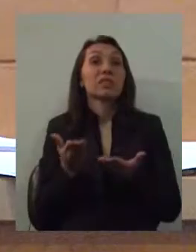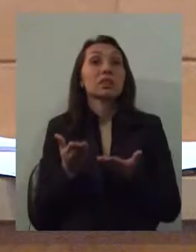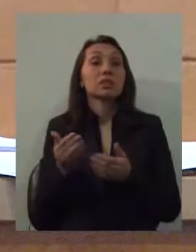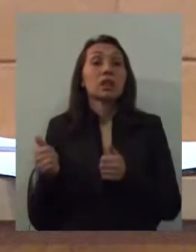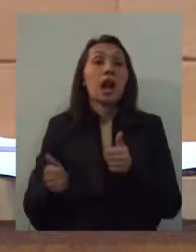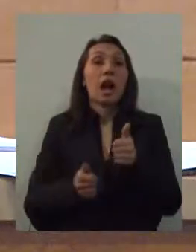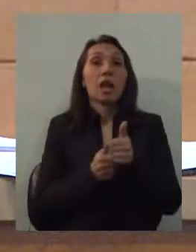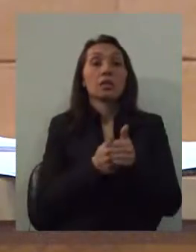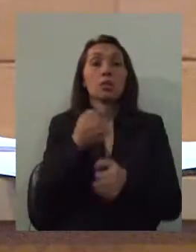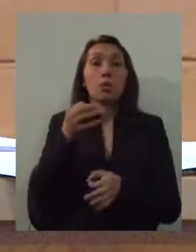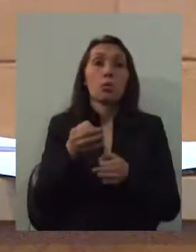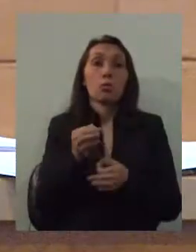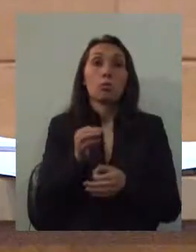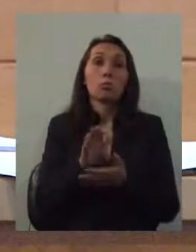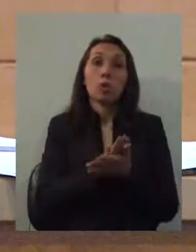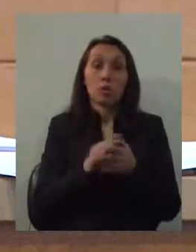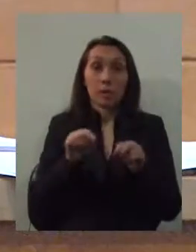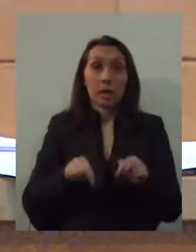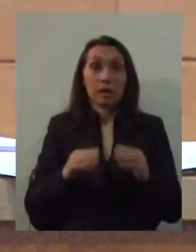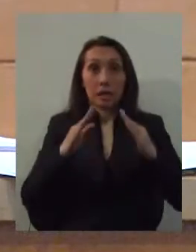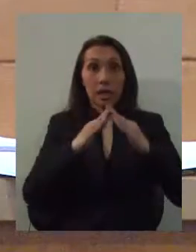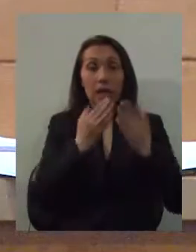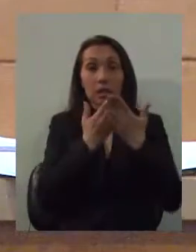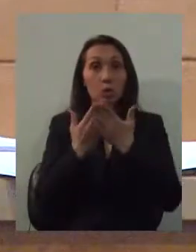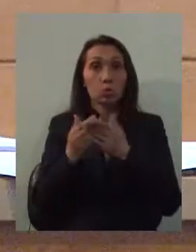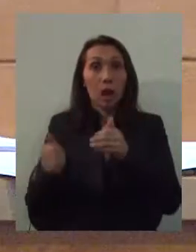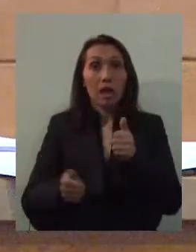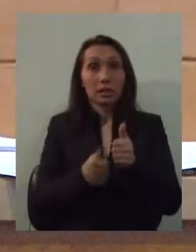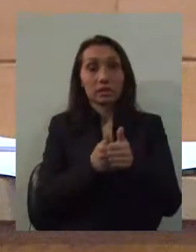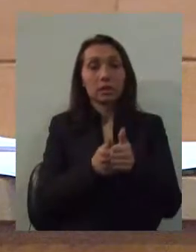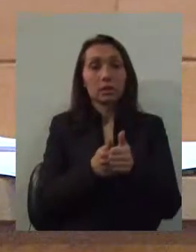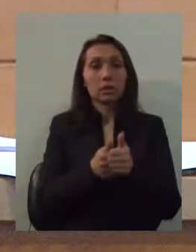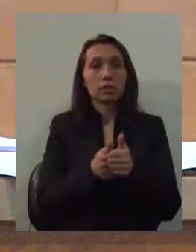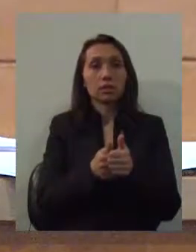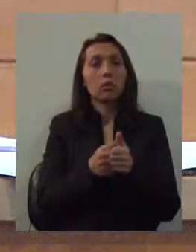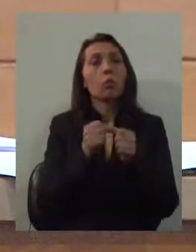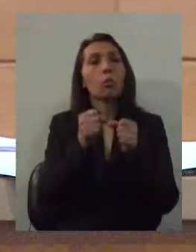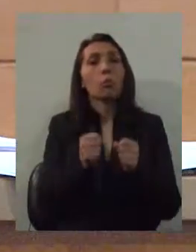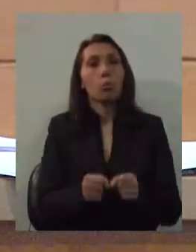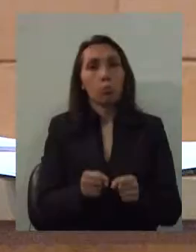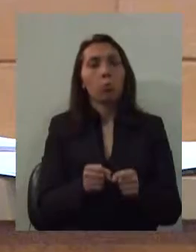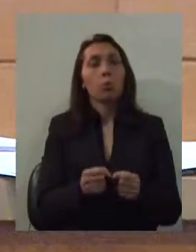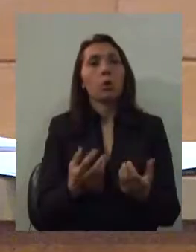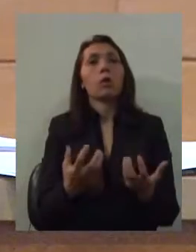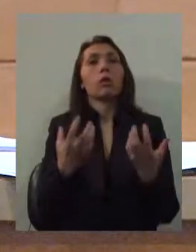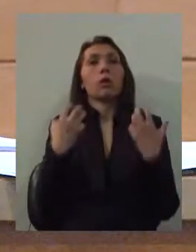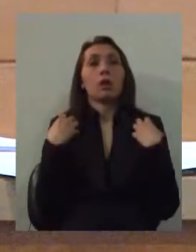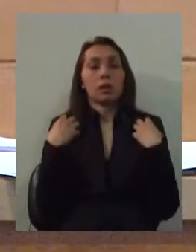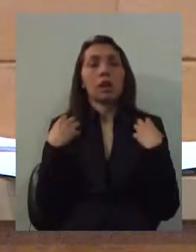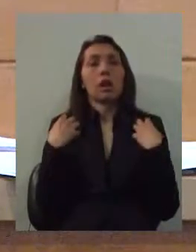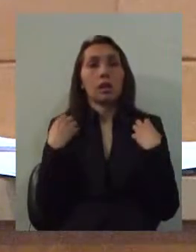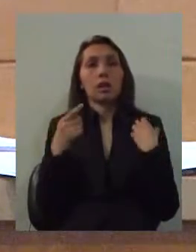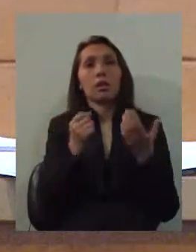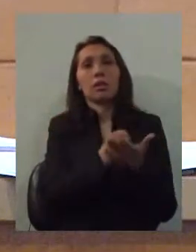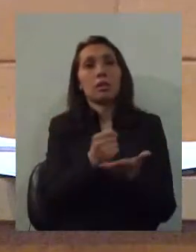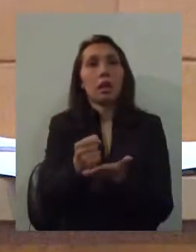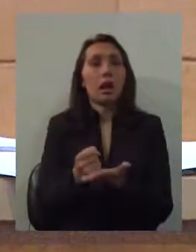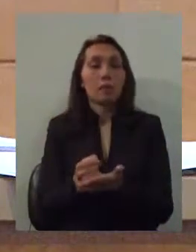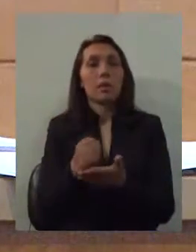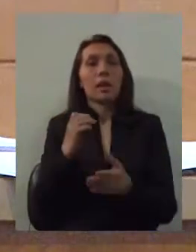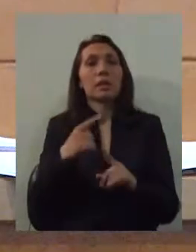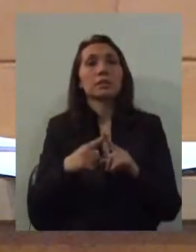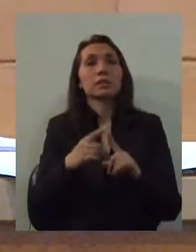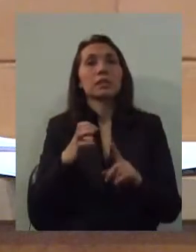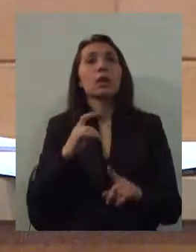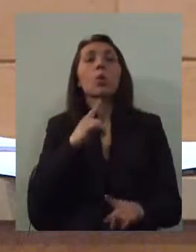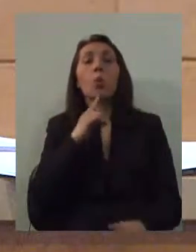asistencia jurídica, como lo tiene esta Casa de Estudios, por ejemplo, claro, pudiera hacerse cargo de la, bien, de la tramitación del exequatur. No